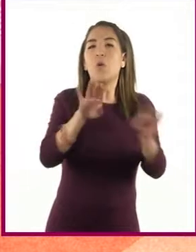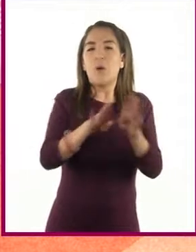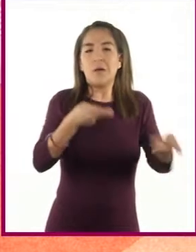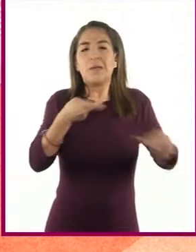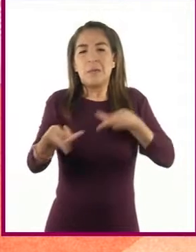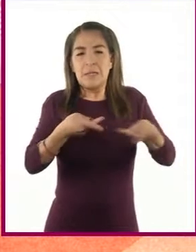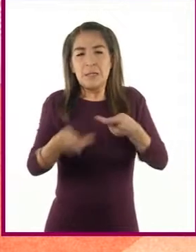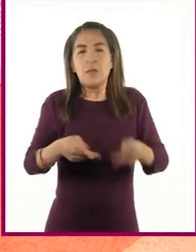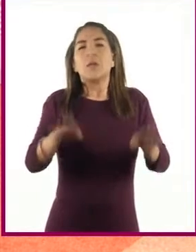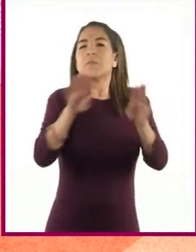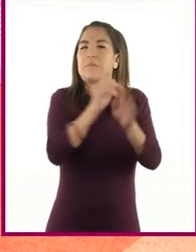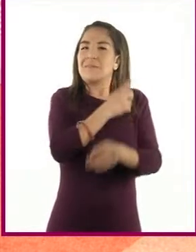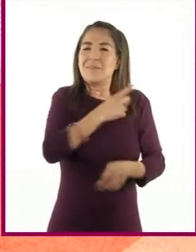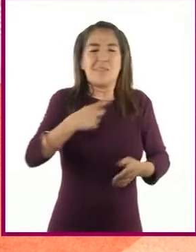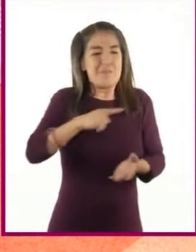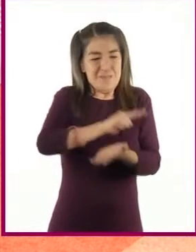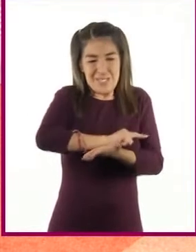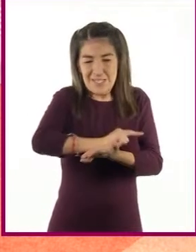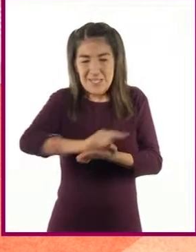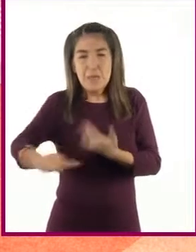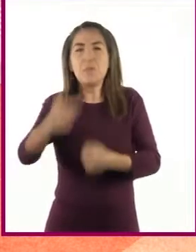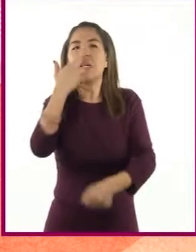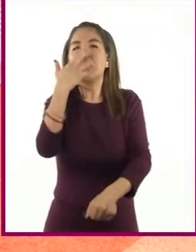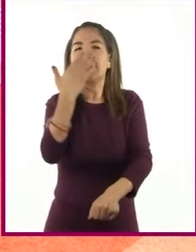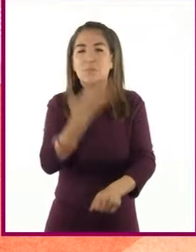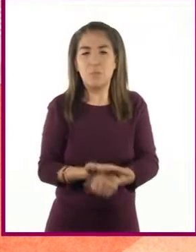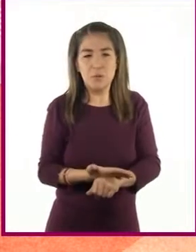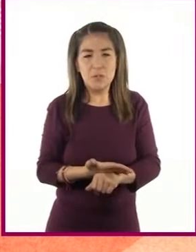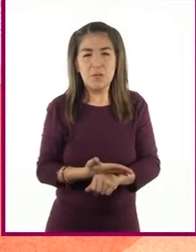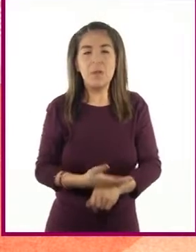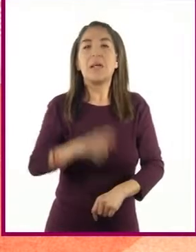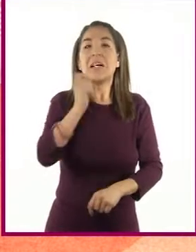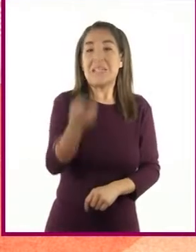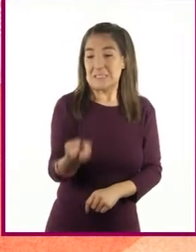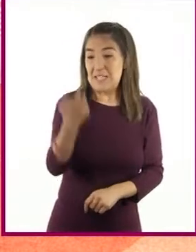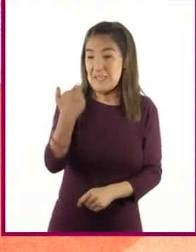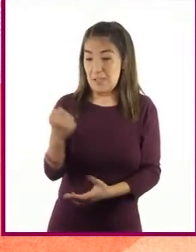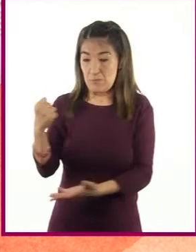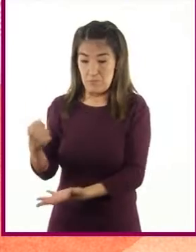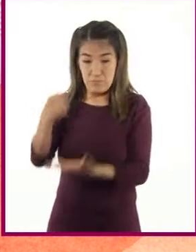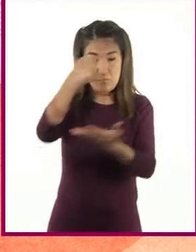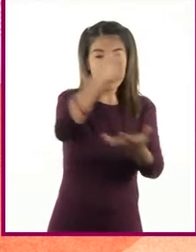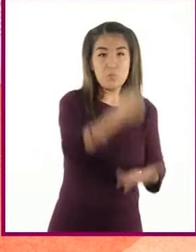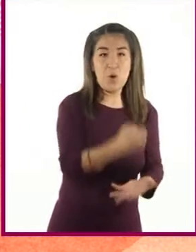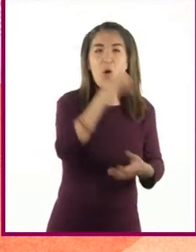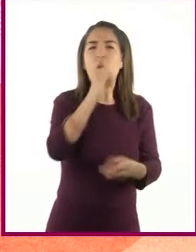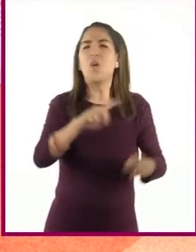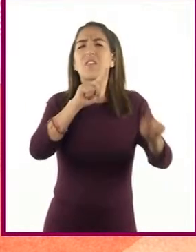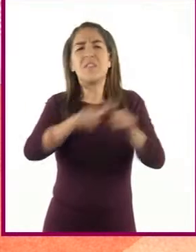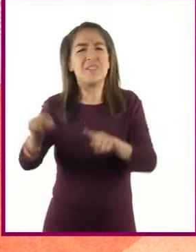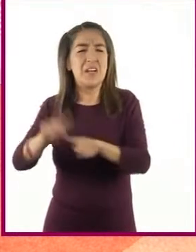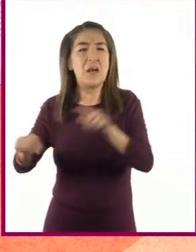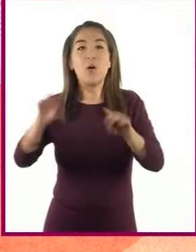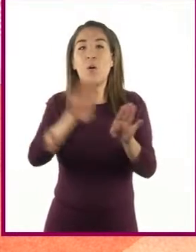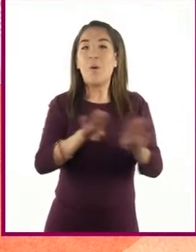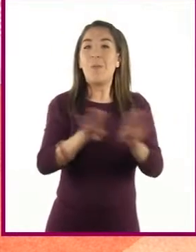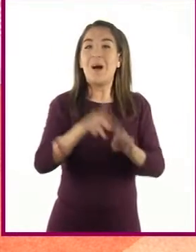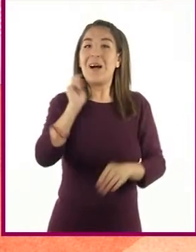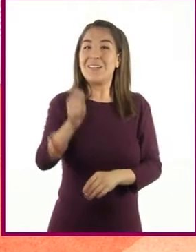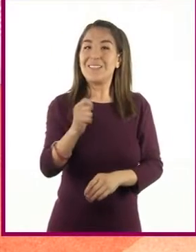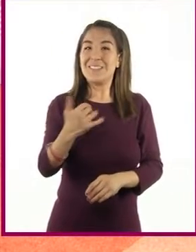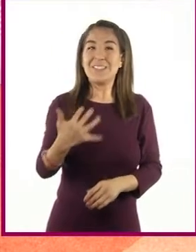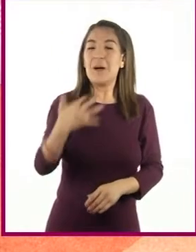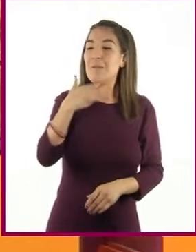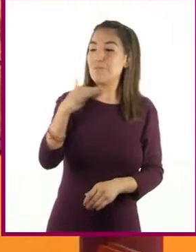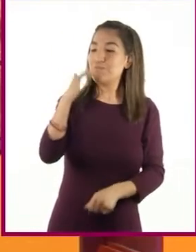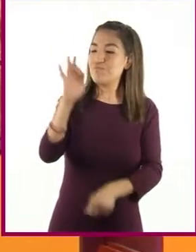proceso transparente, responsable y que el dinero o cualquier otra condición no sea un obstáculo